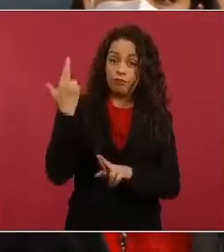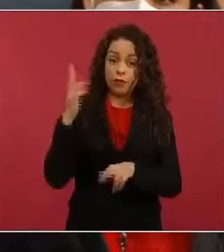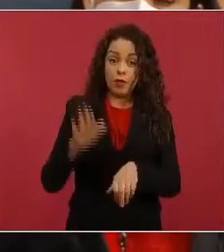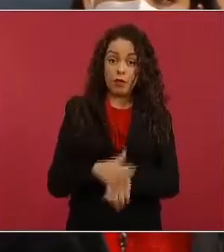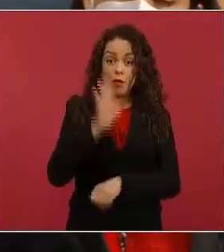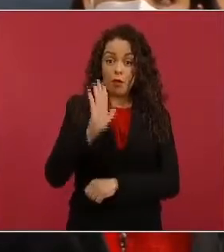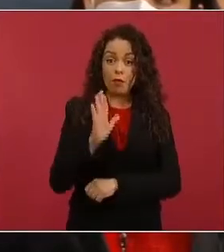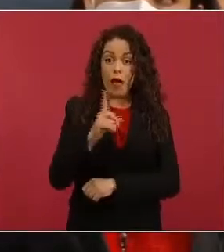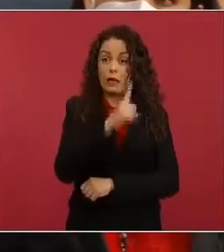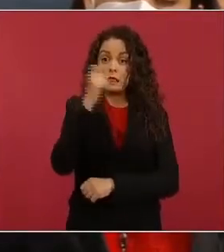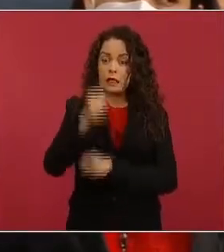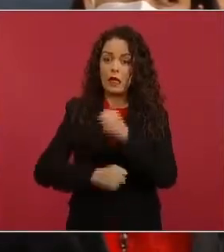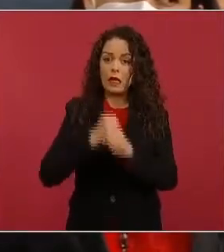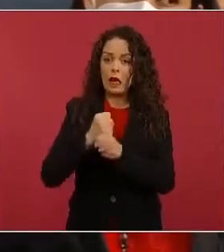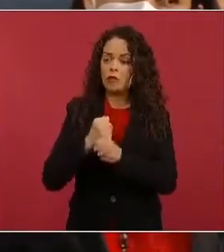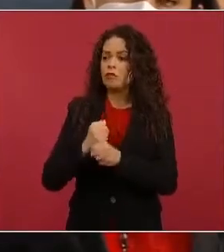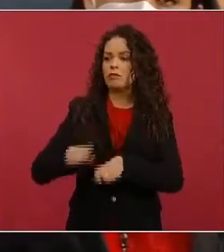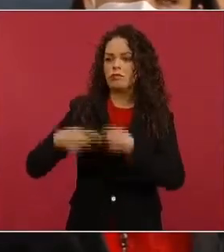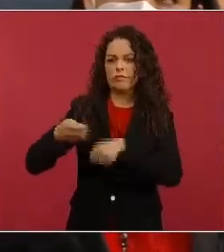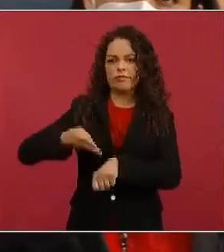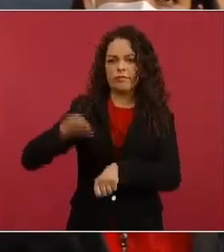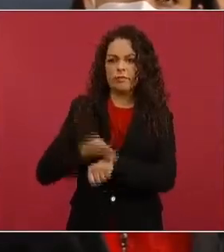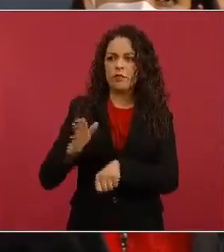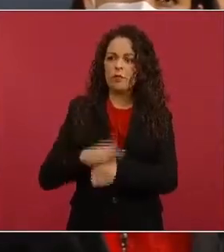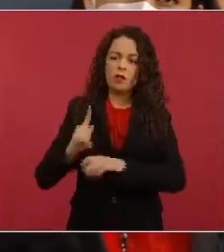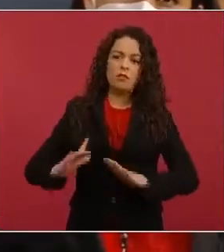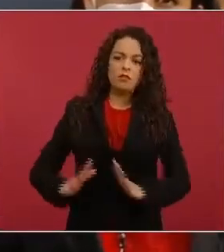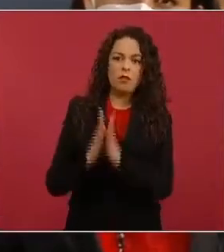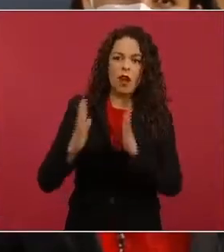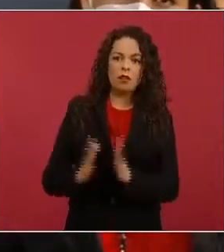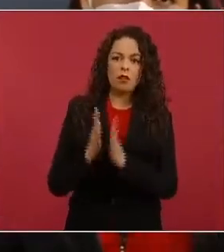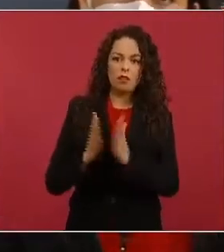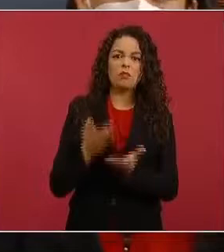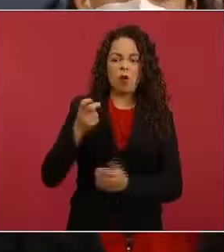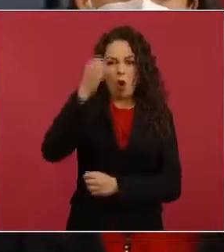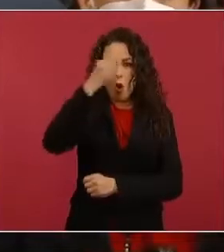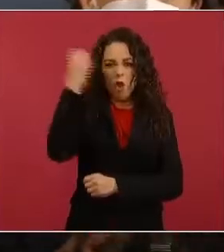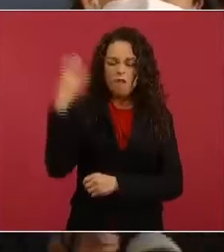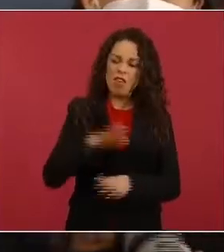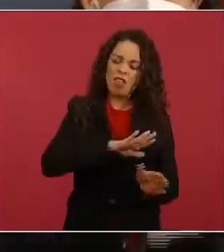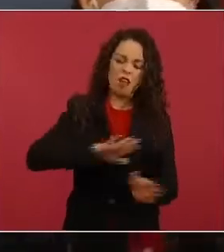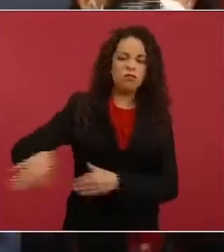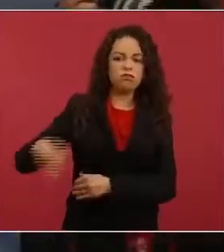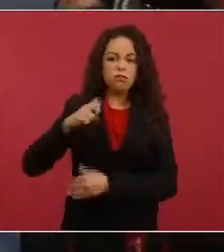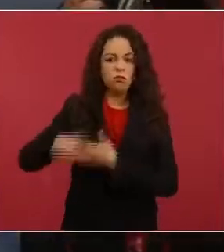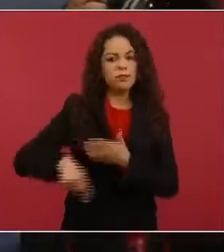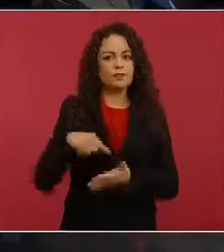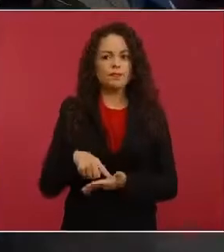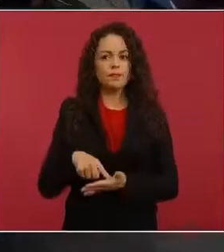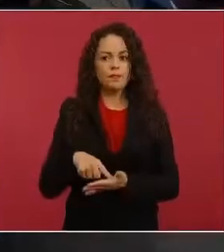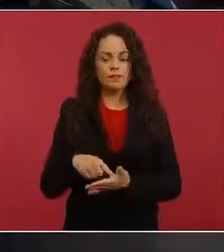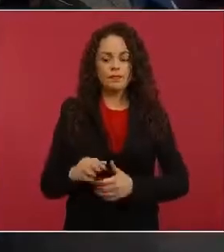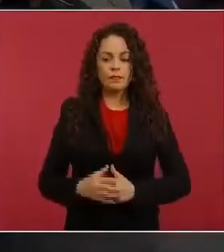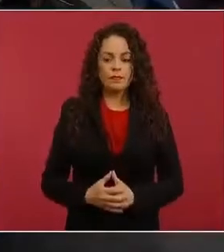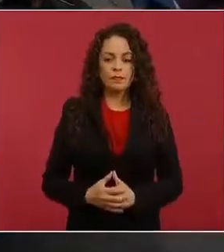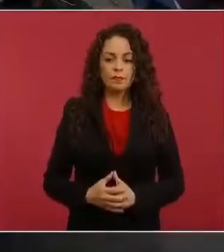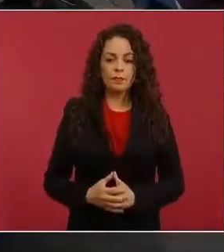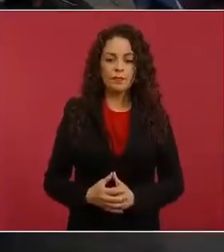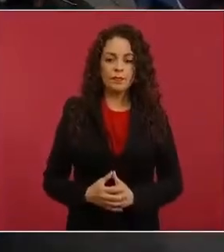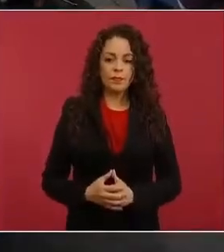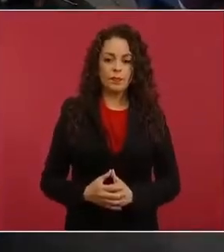más de 100 años por haber participado en la revolución, presidente. Sí, pues es una